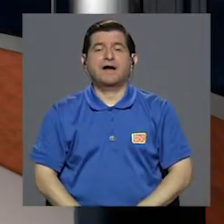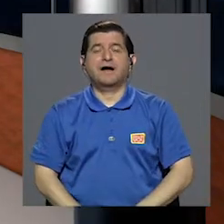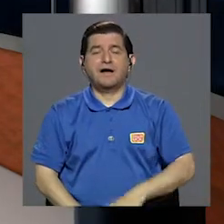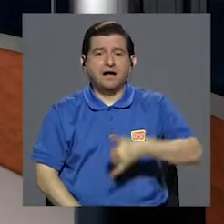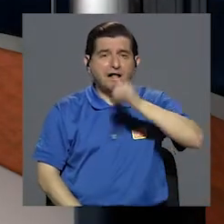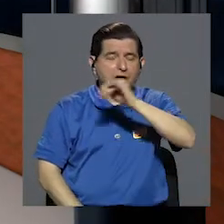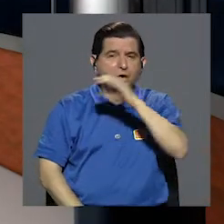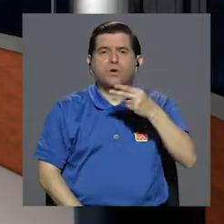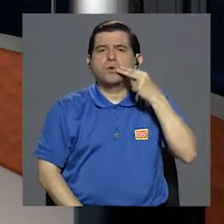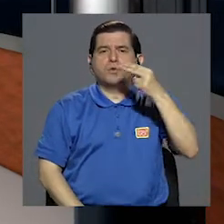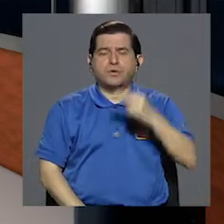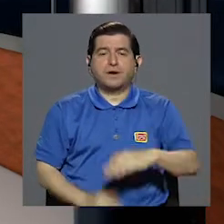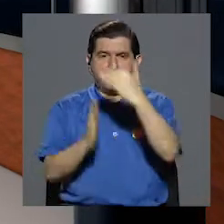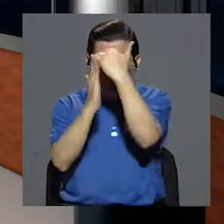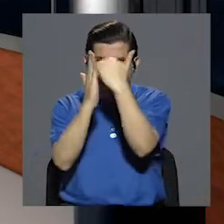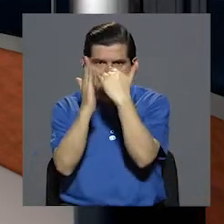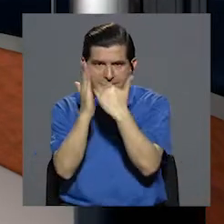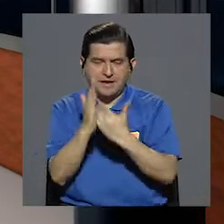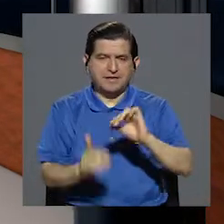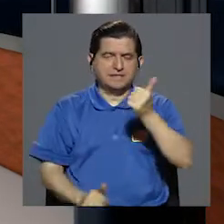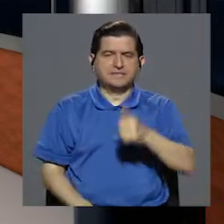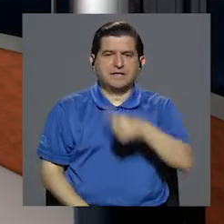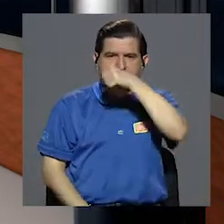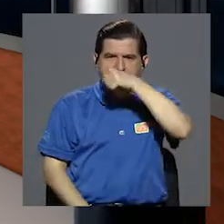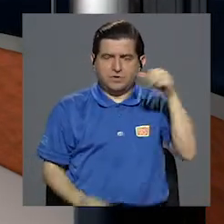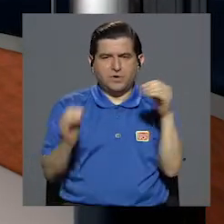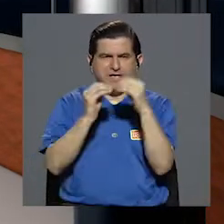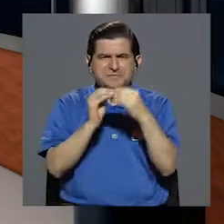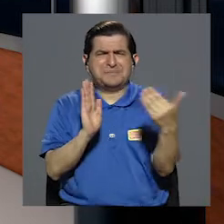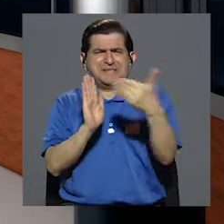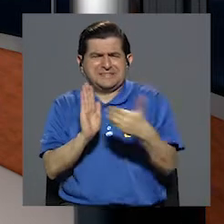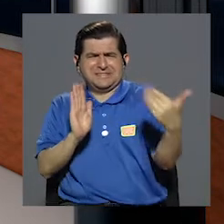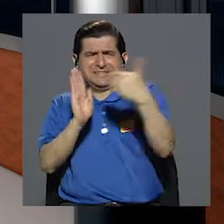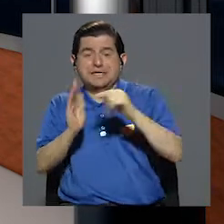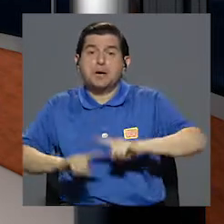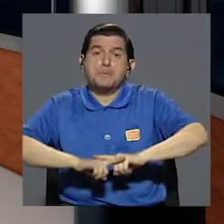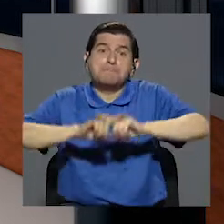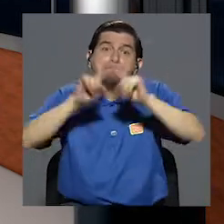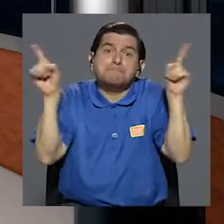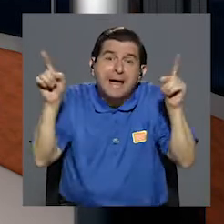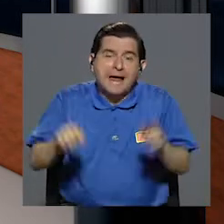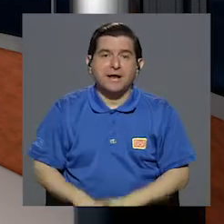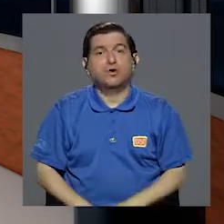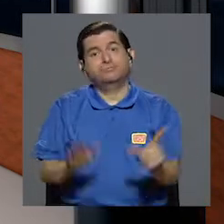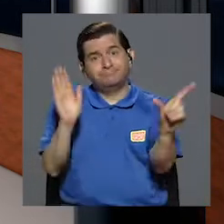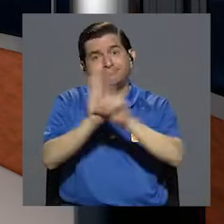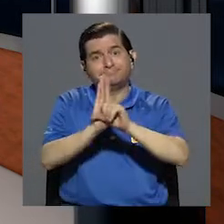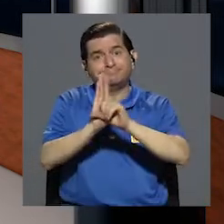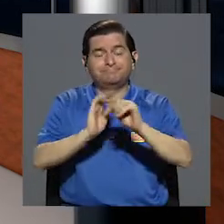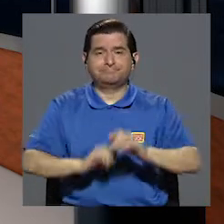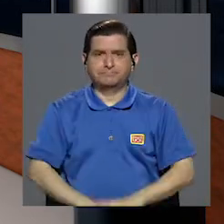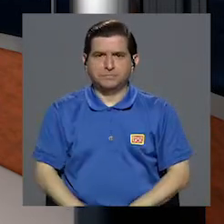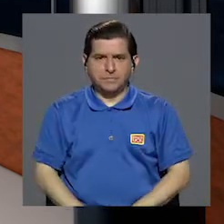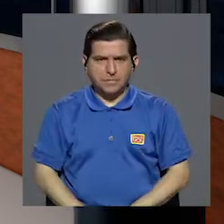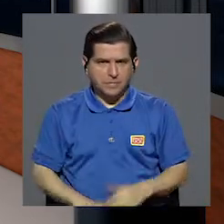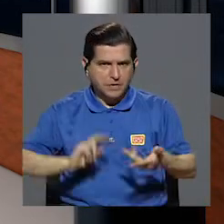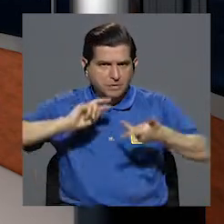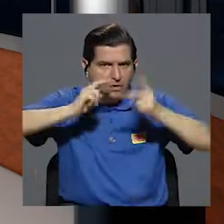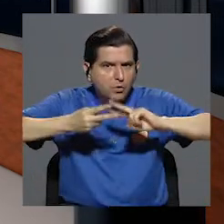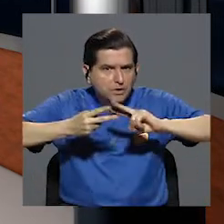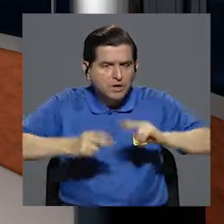El alcohol y la nicotina están en la lista de las 10 drogas más dañinas, pero son legales.